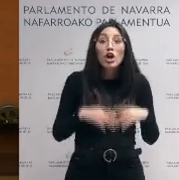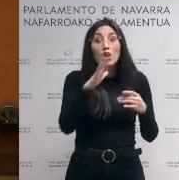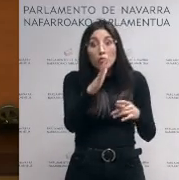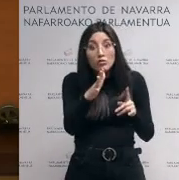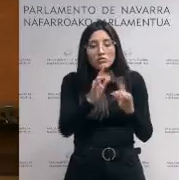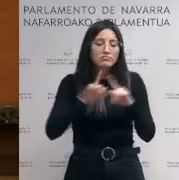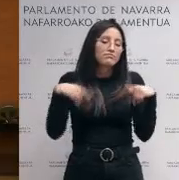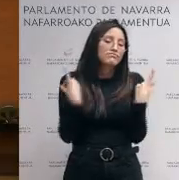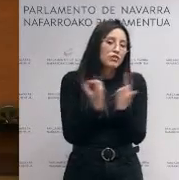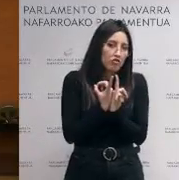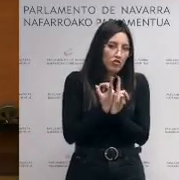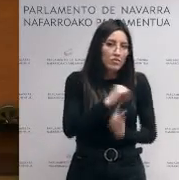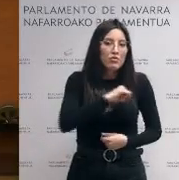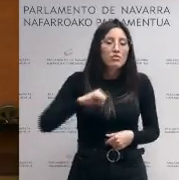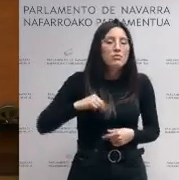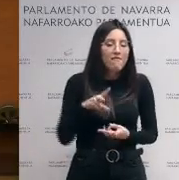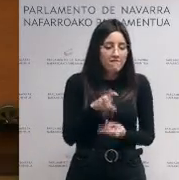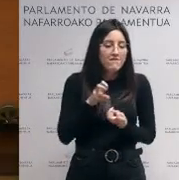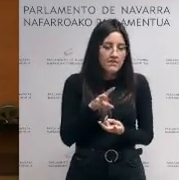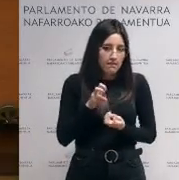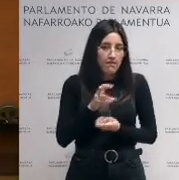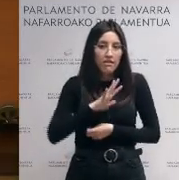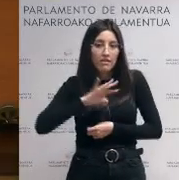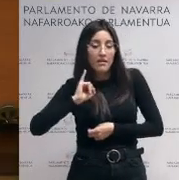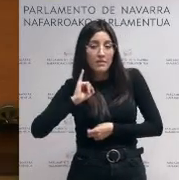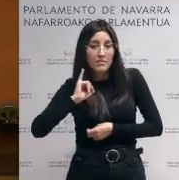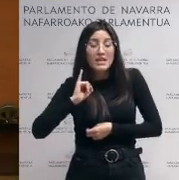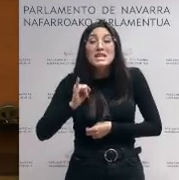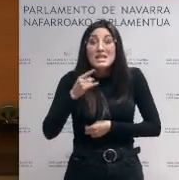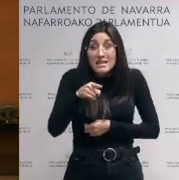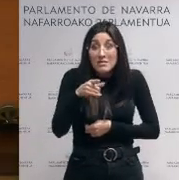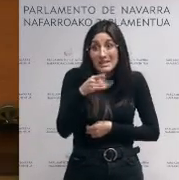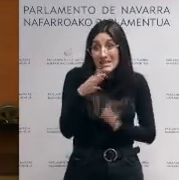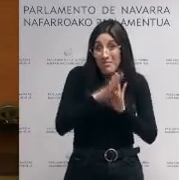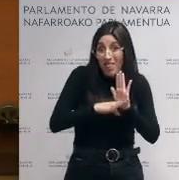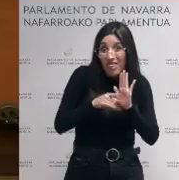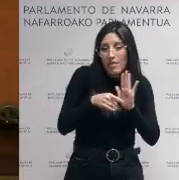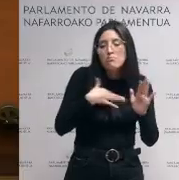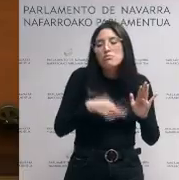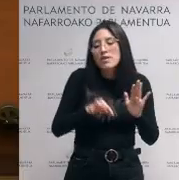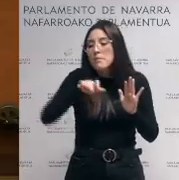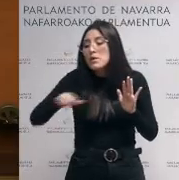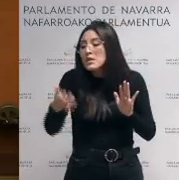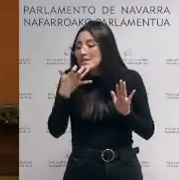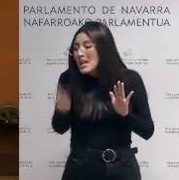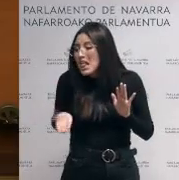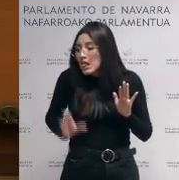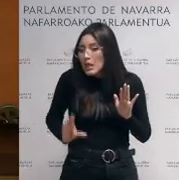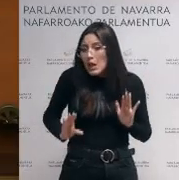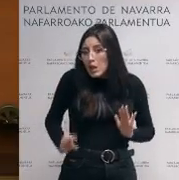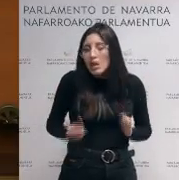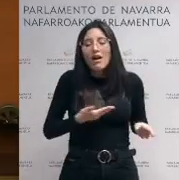fiscal, y es una medida que supondría aliviar a las rentas más bajas para que éstas puedan hacer frente de mejor manera ¿a